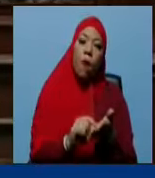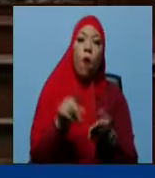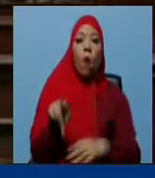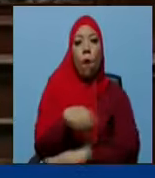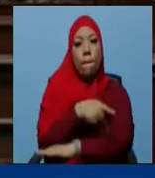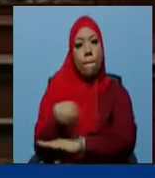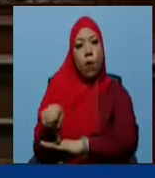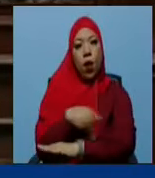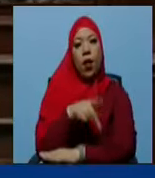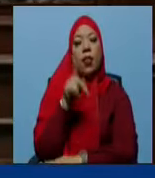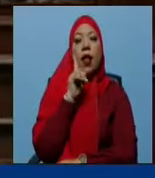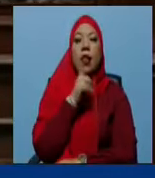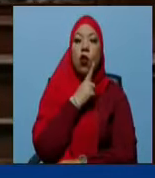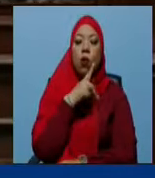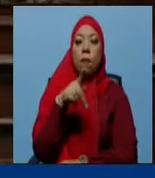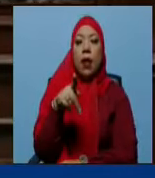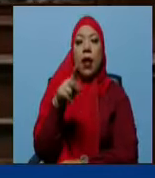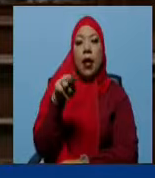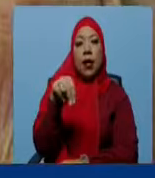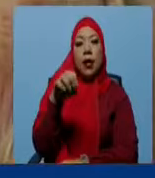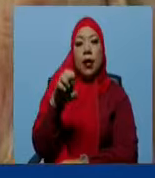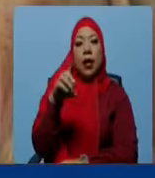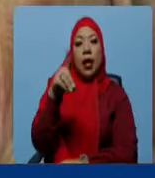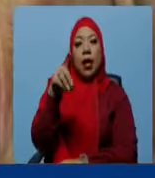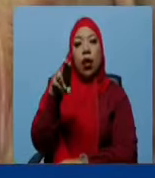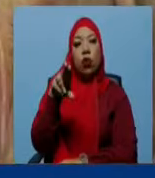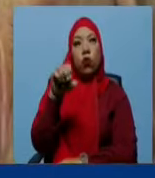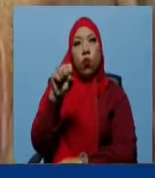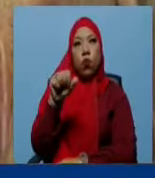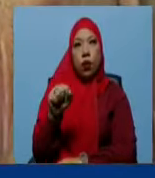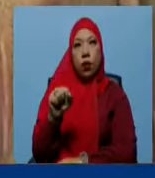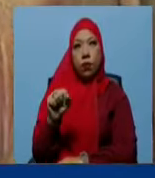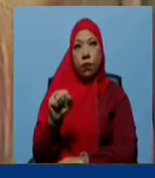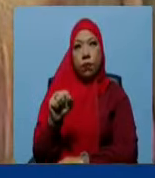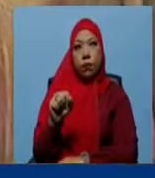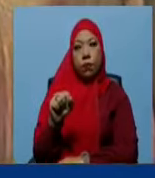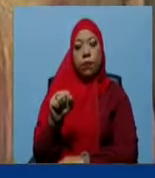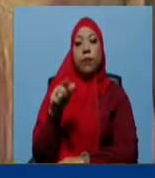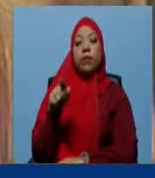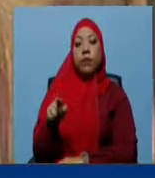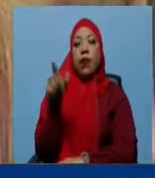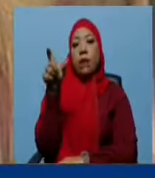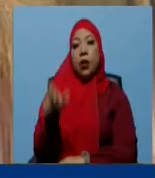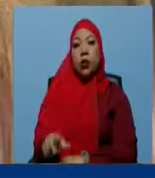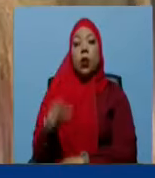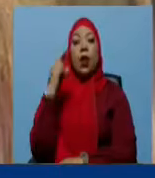decir ejércitos. La corriente revolucionaria que representó Bolívar